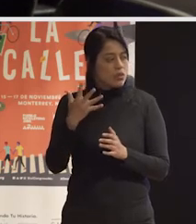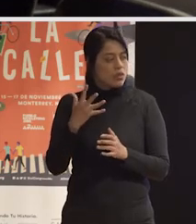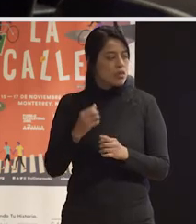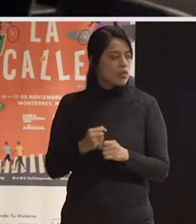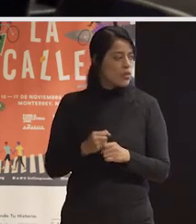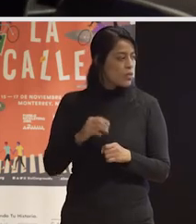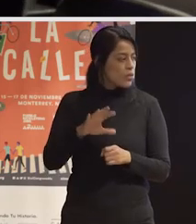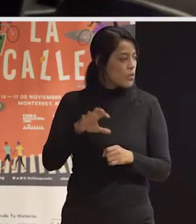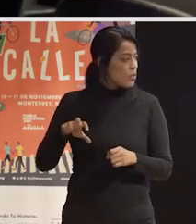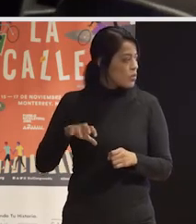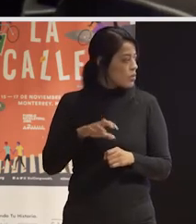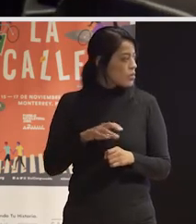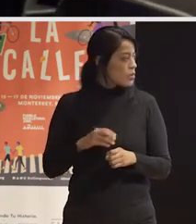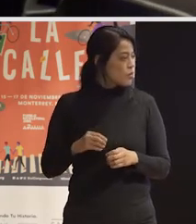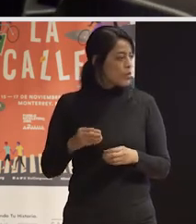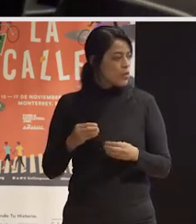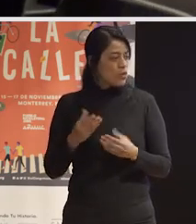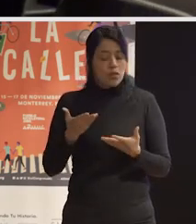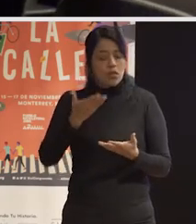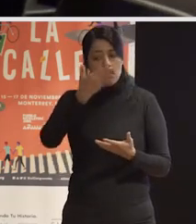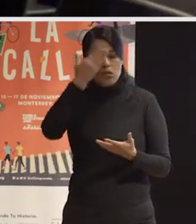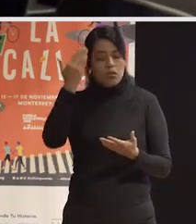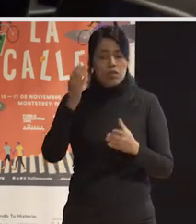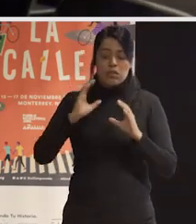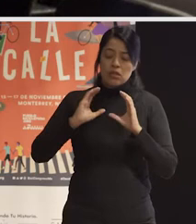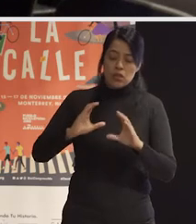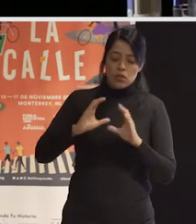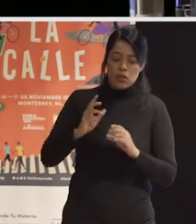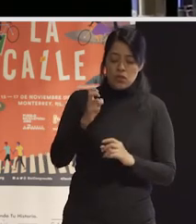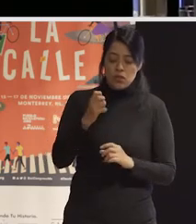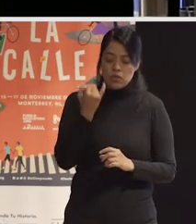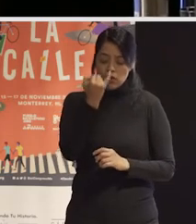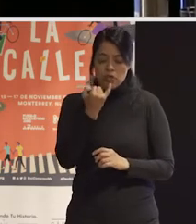sino que también muchas razas no sería se está intentando hacer algo